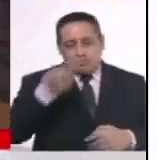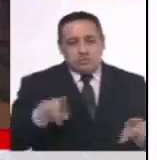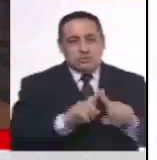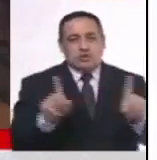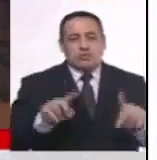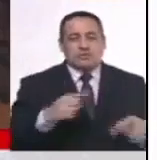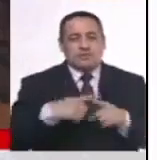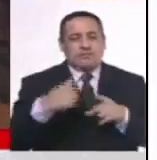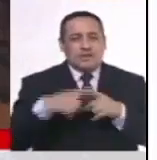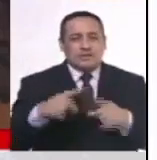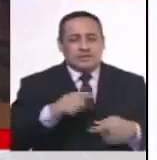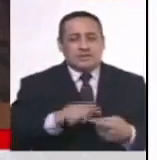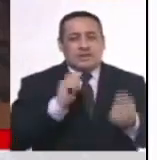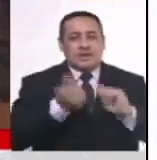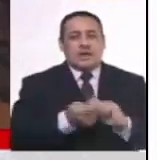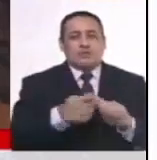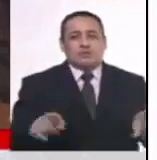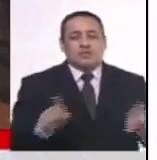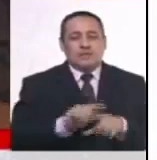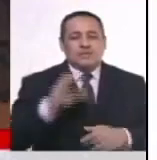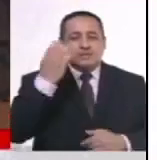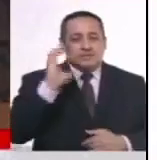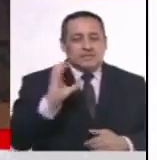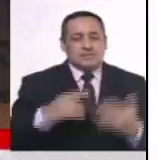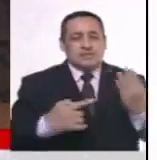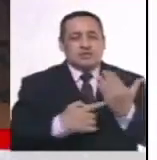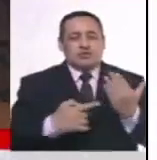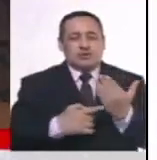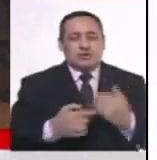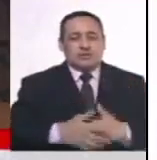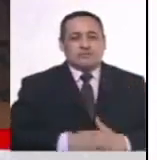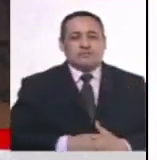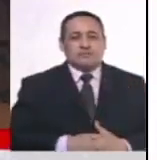los pilares de innovación, ciencia y tecnología.